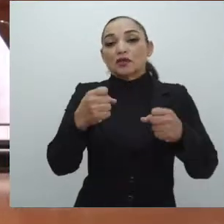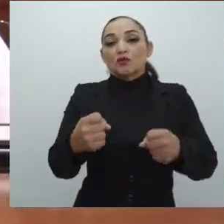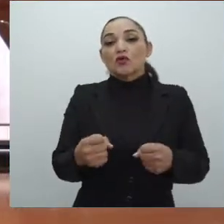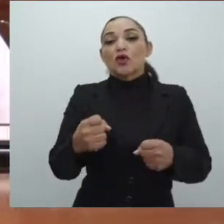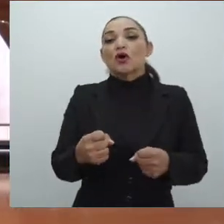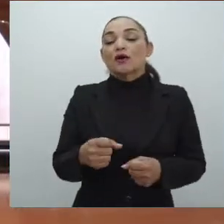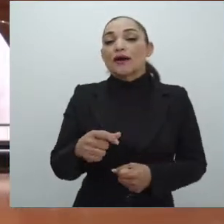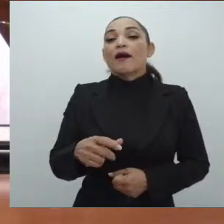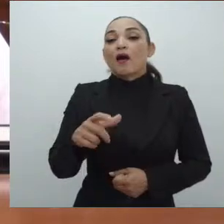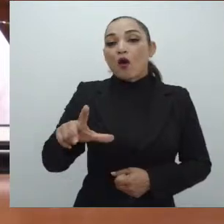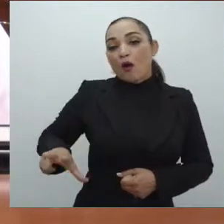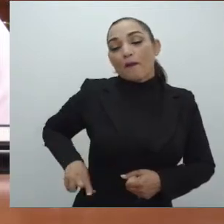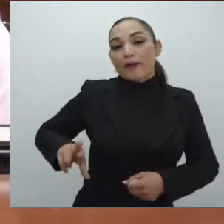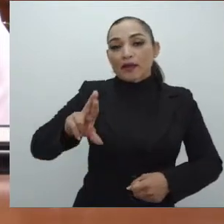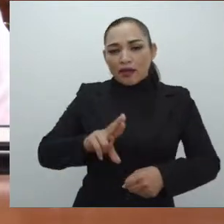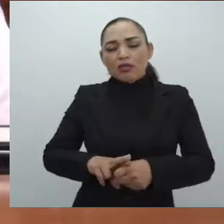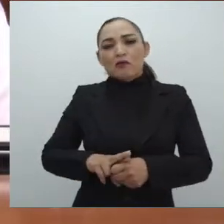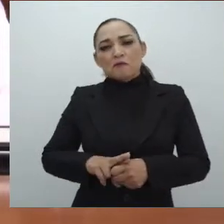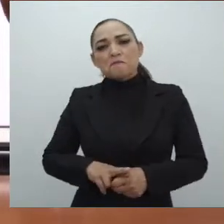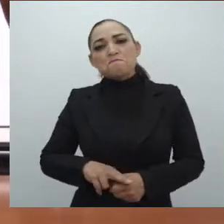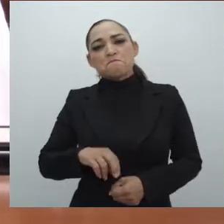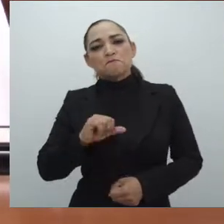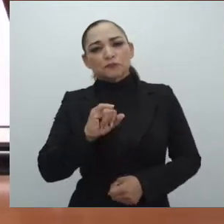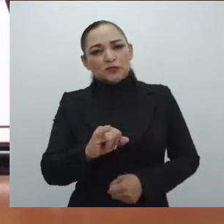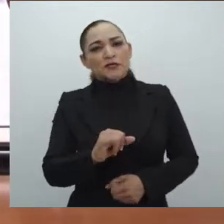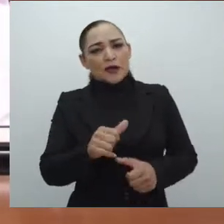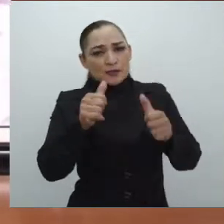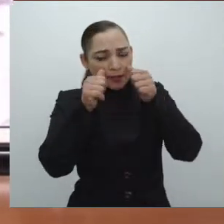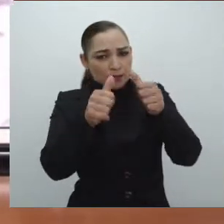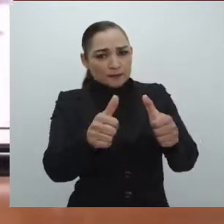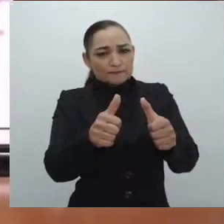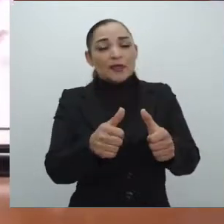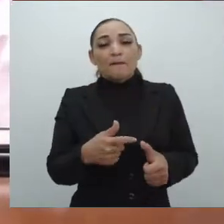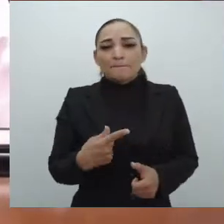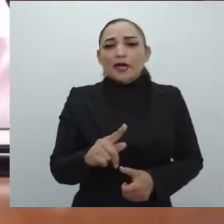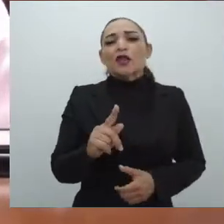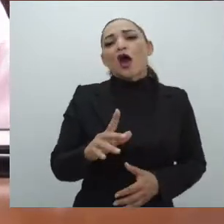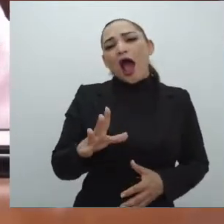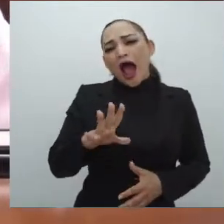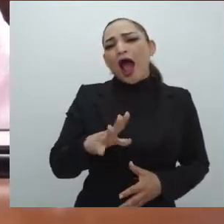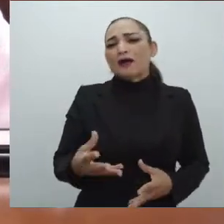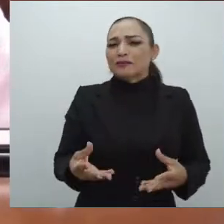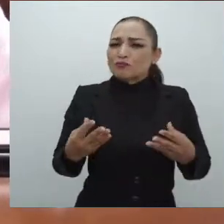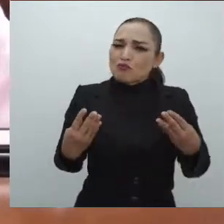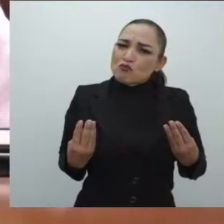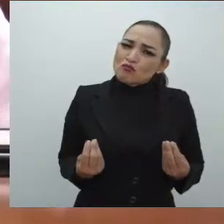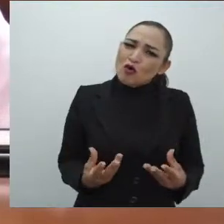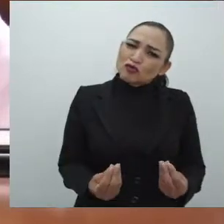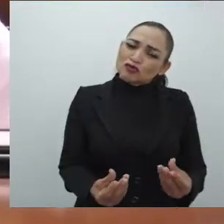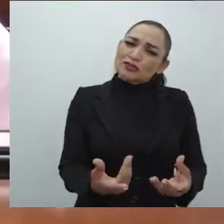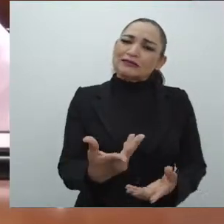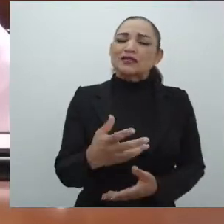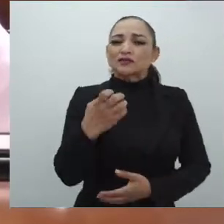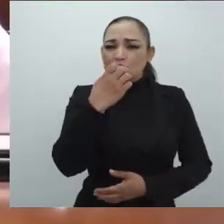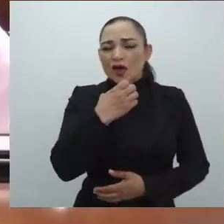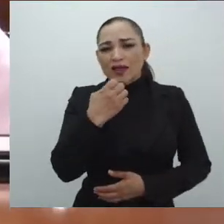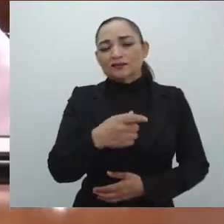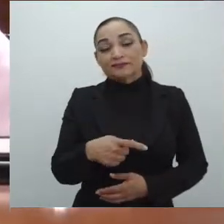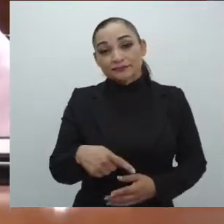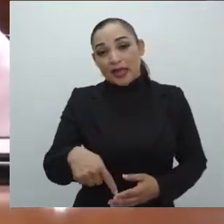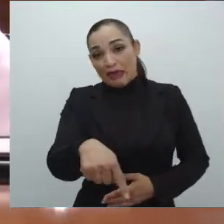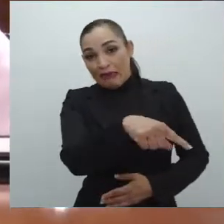de 500 escuelas que tienen carencias de servicios básicos. O sea, alguna carencia, de estas 360 que les estoy diciendo